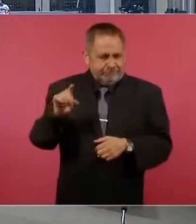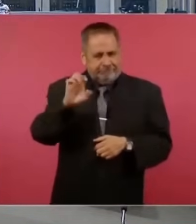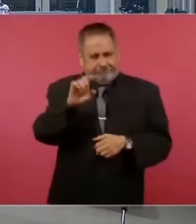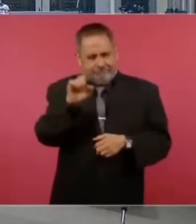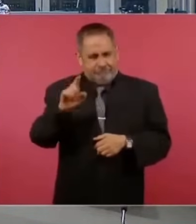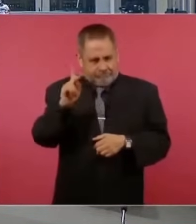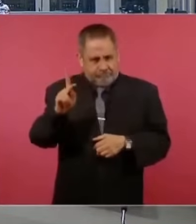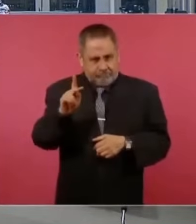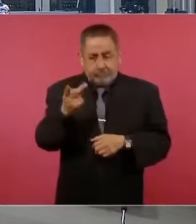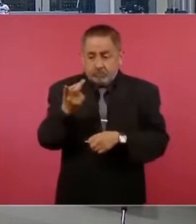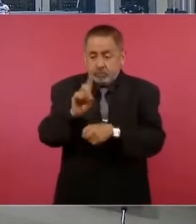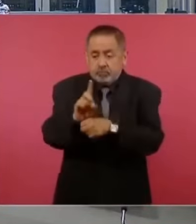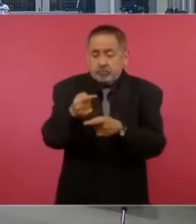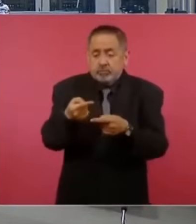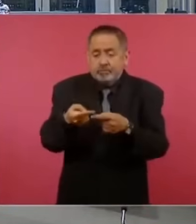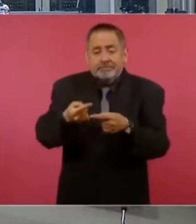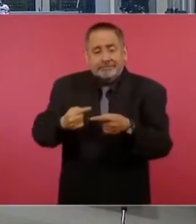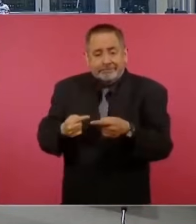se les